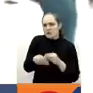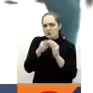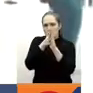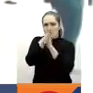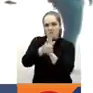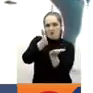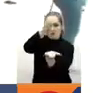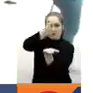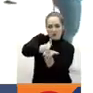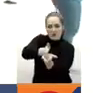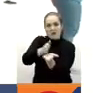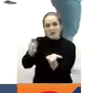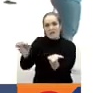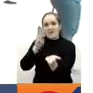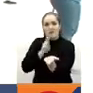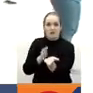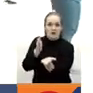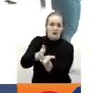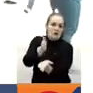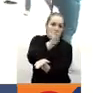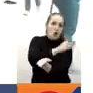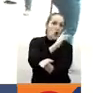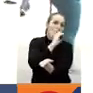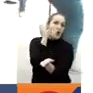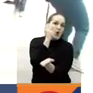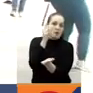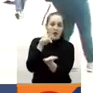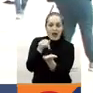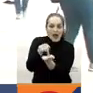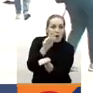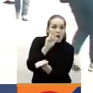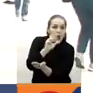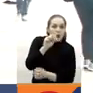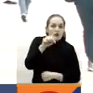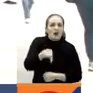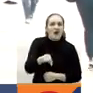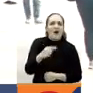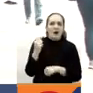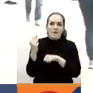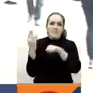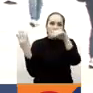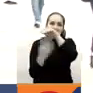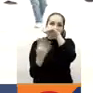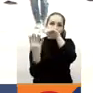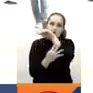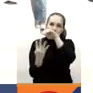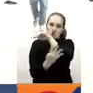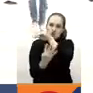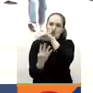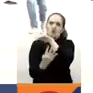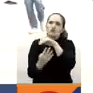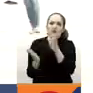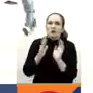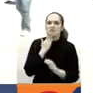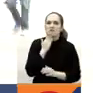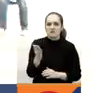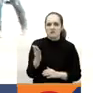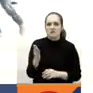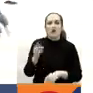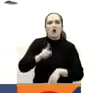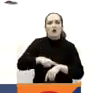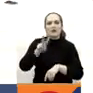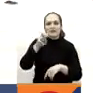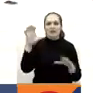de Colombia con Venezuela, en Cúcuta específicamente, según Migración Colombia, autorizó finalmente hasta las 7 de la